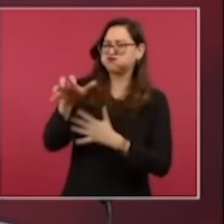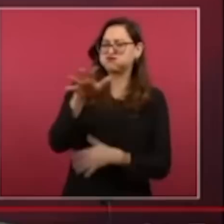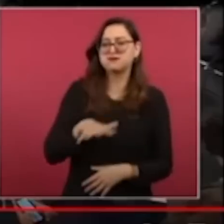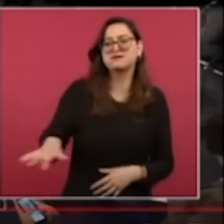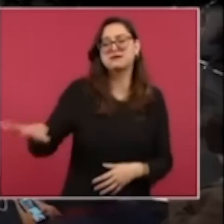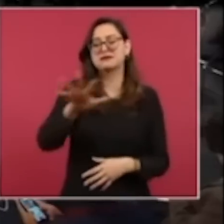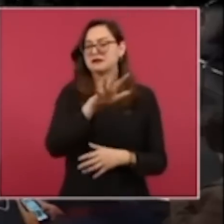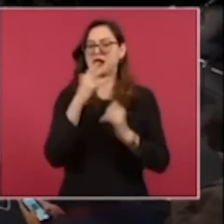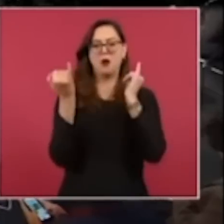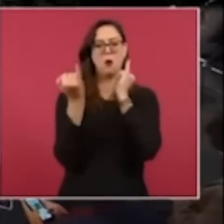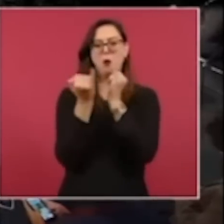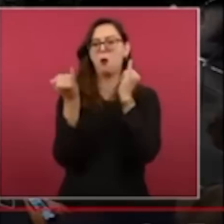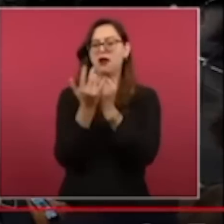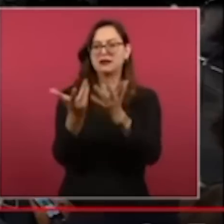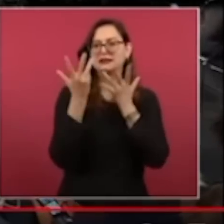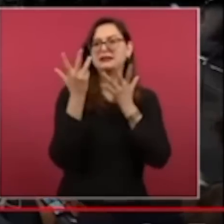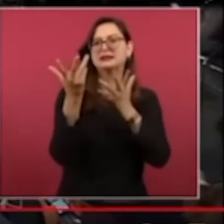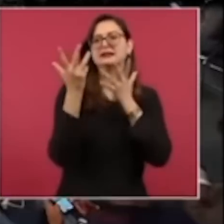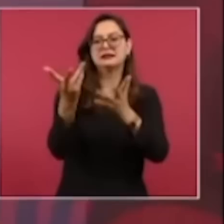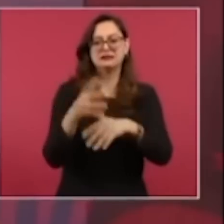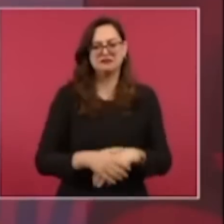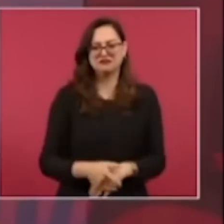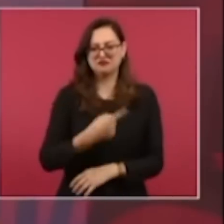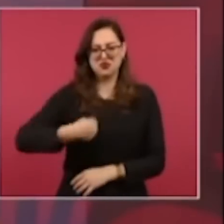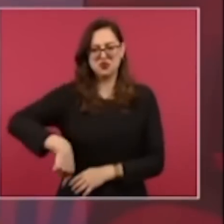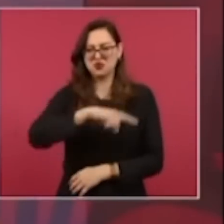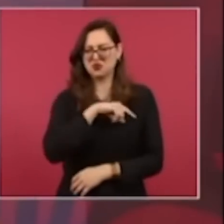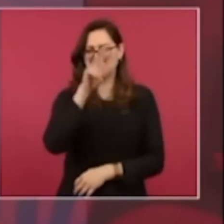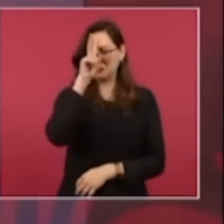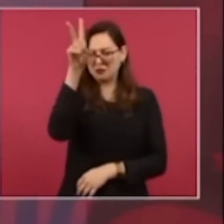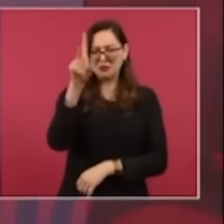eso. Entonces no es la venganza, es